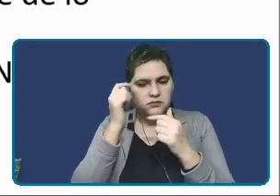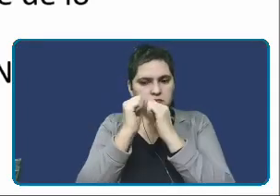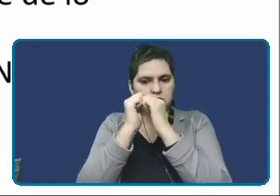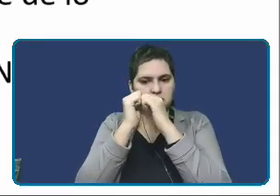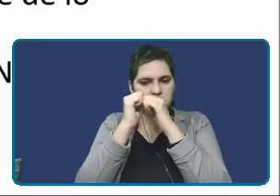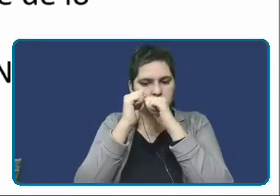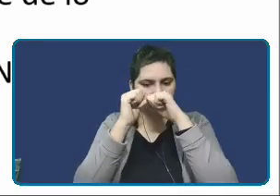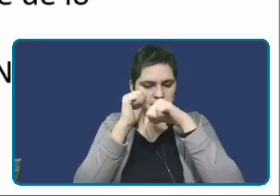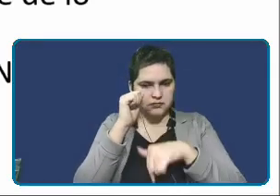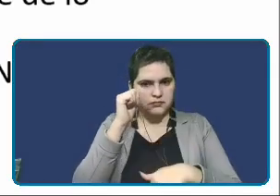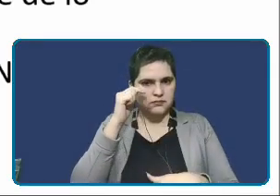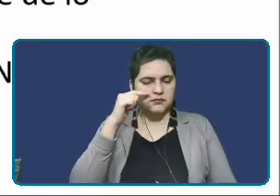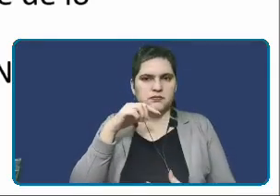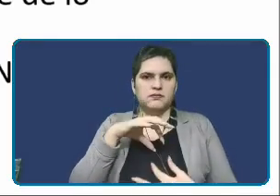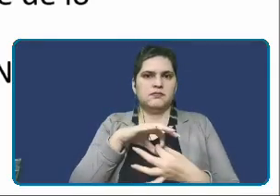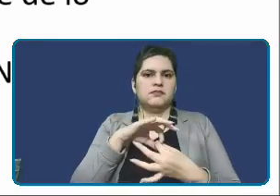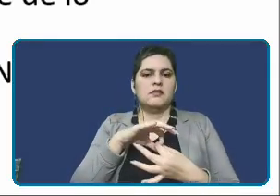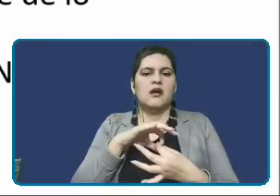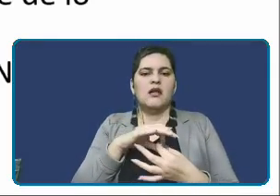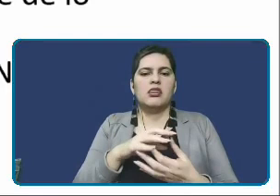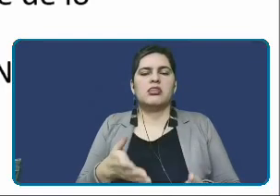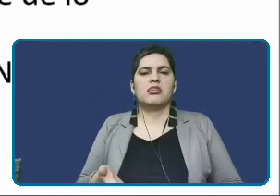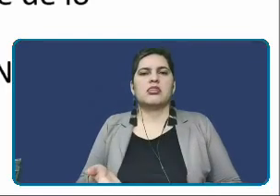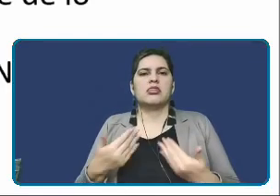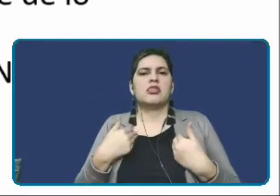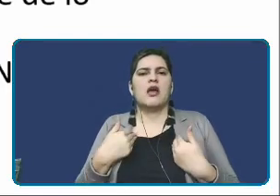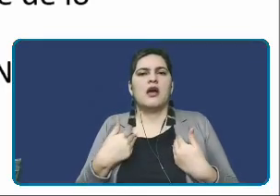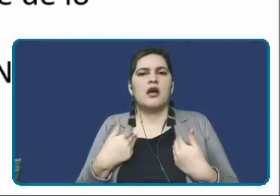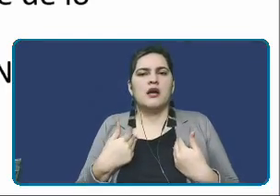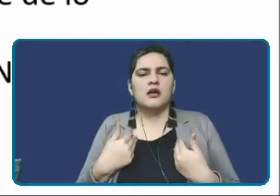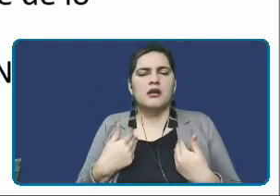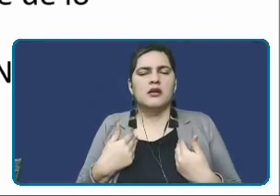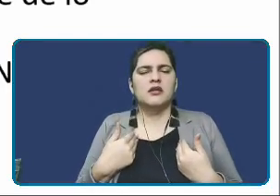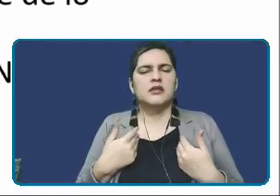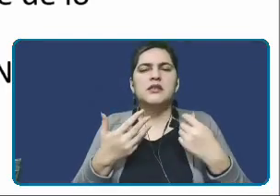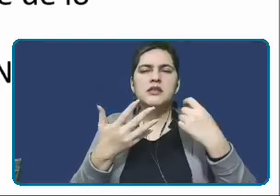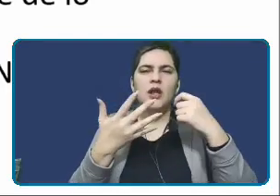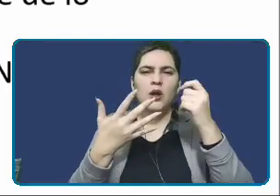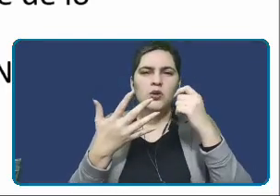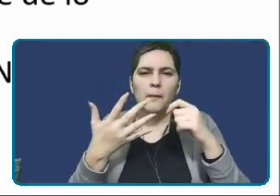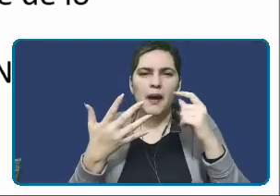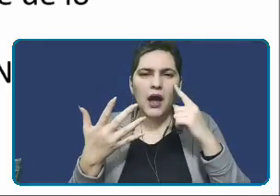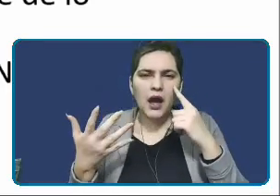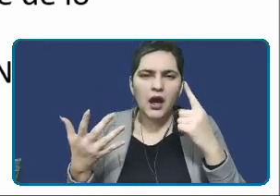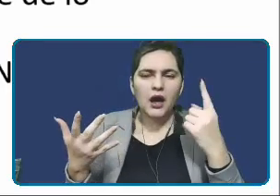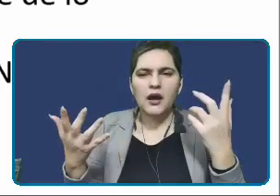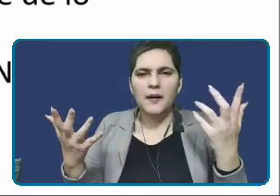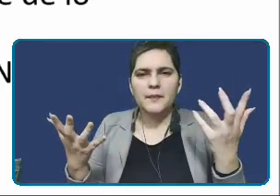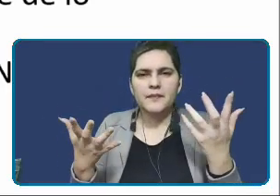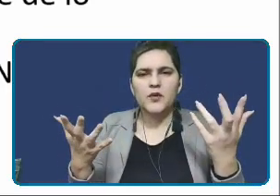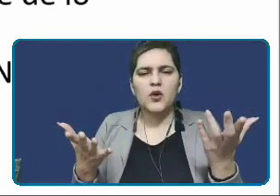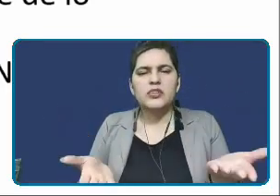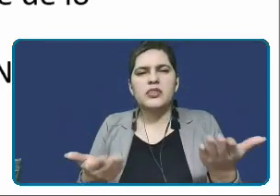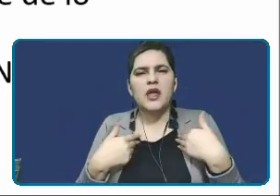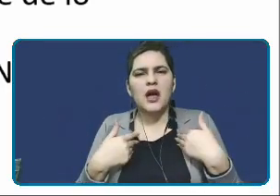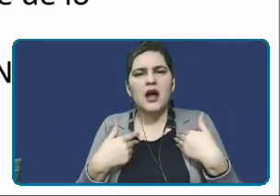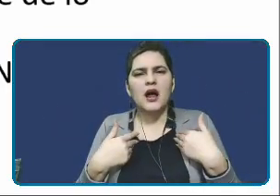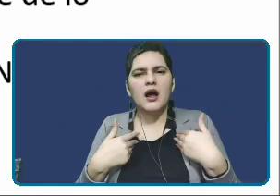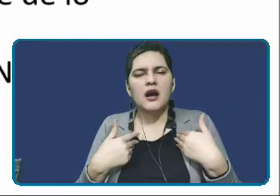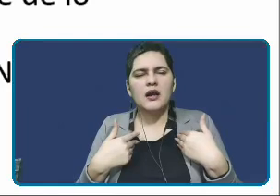producen sintomatología o producen eh, eh, signos y